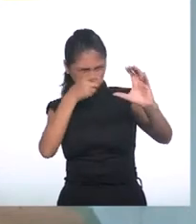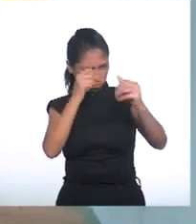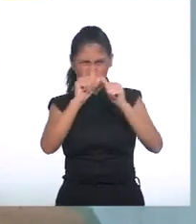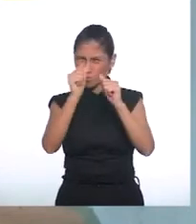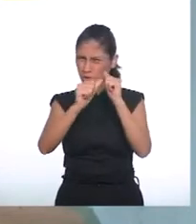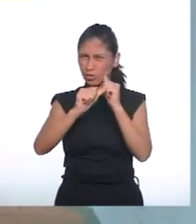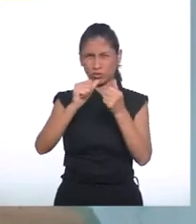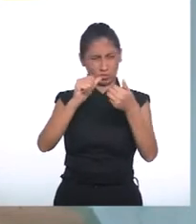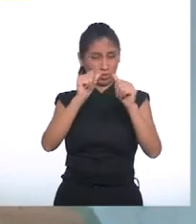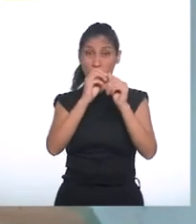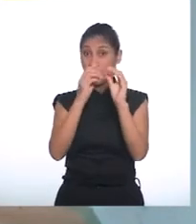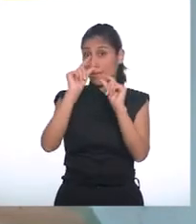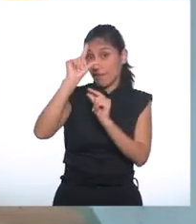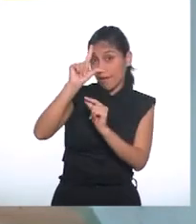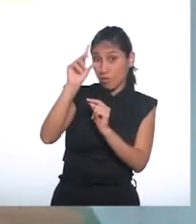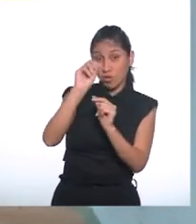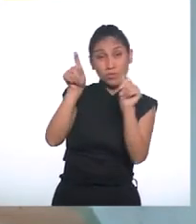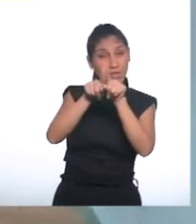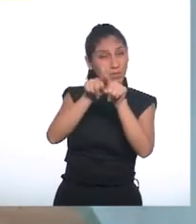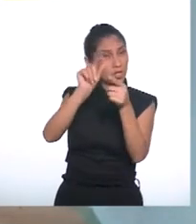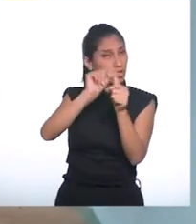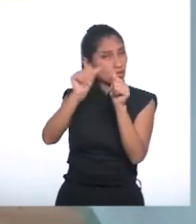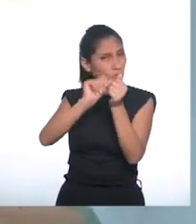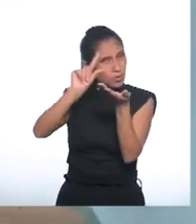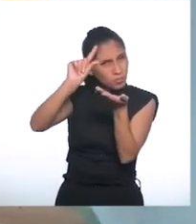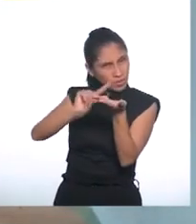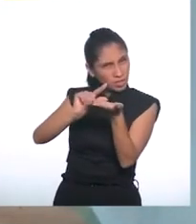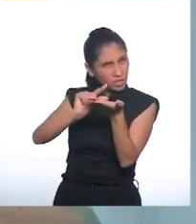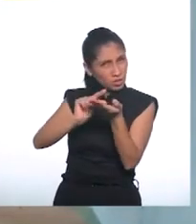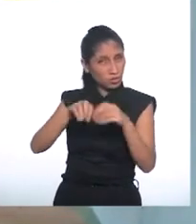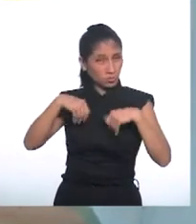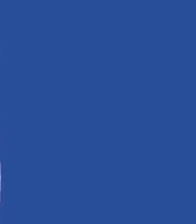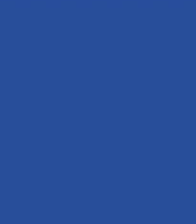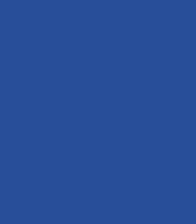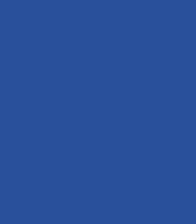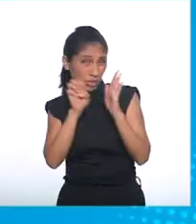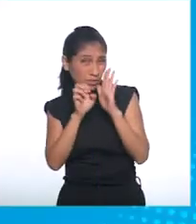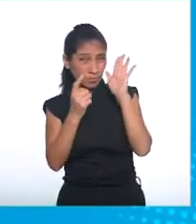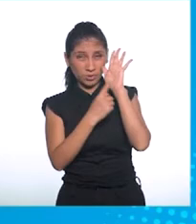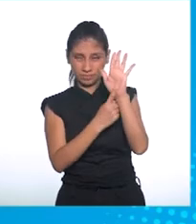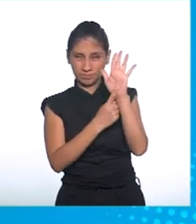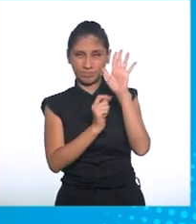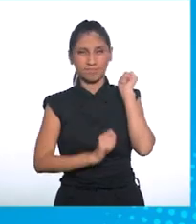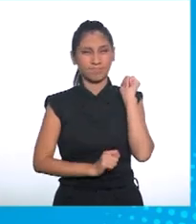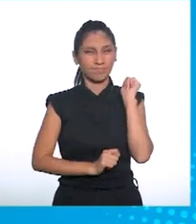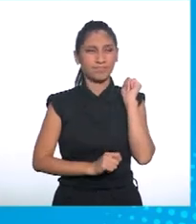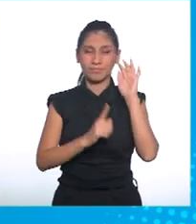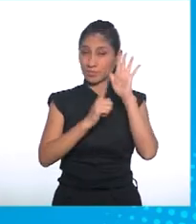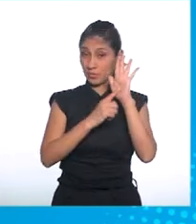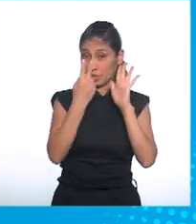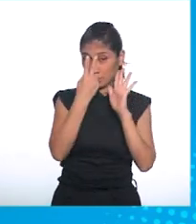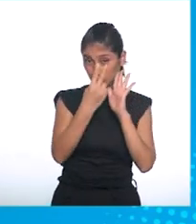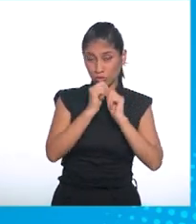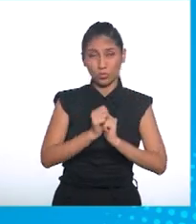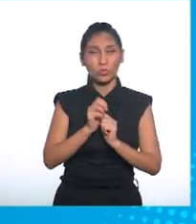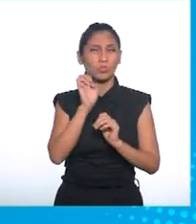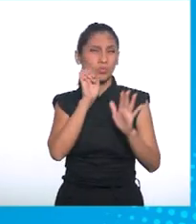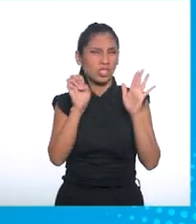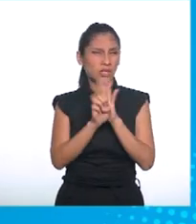muy pequeños de manera abreviada. ¿Nos muestras un ejemplo? Para expresar un número